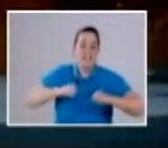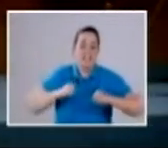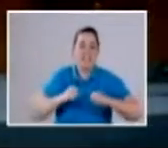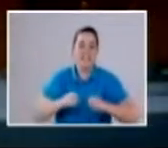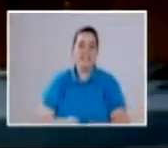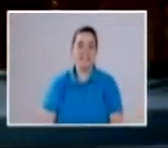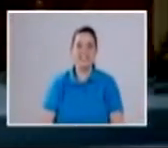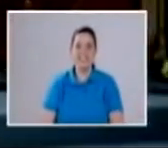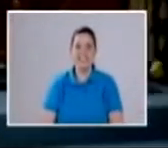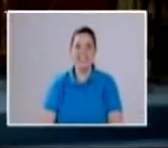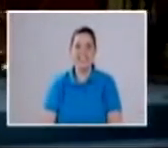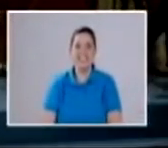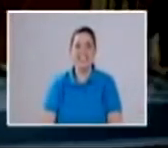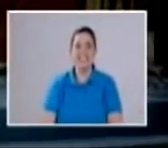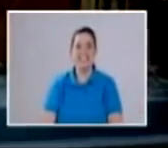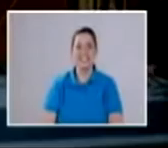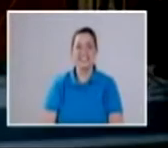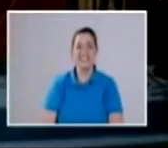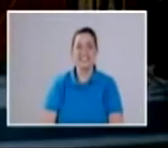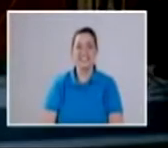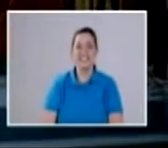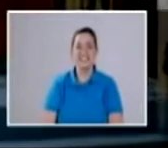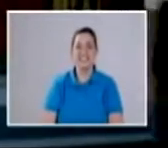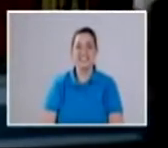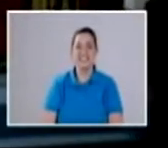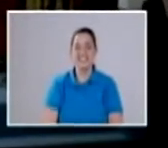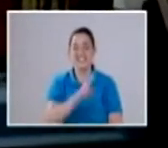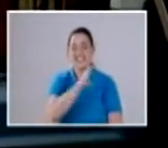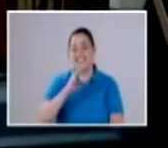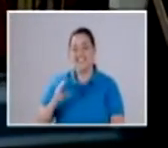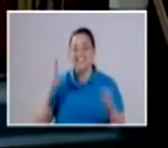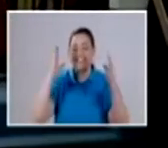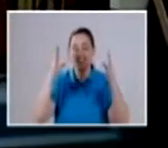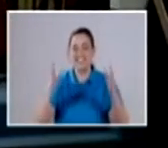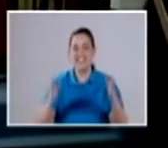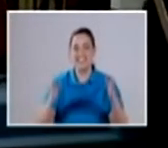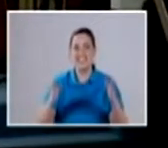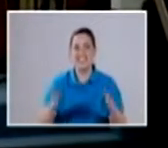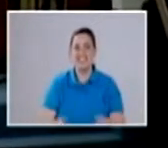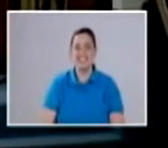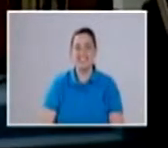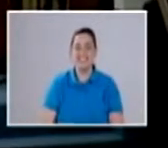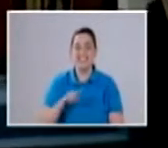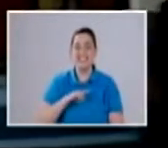Mejor ya no digo. Y cristianos, ovejas, porque lo otro está feo, ¿verdad?